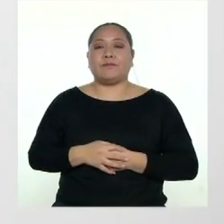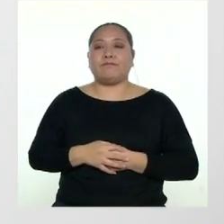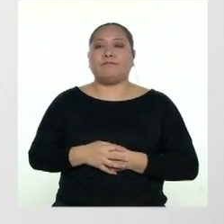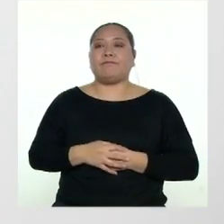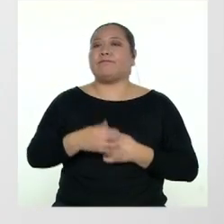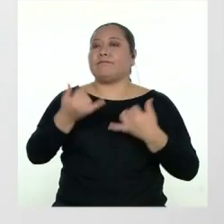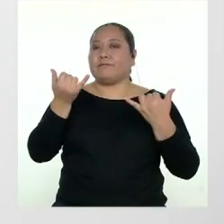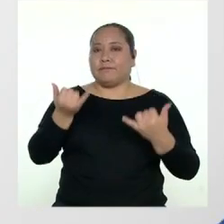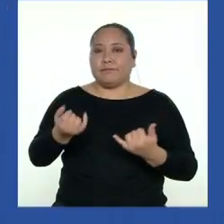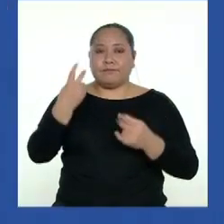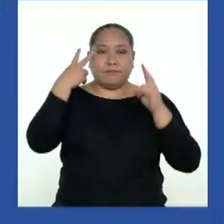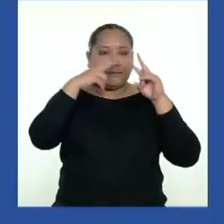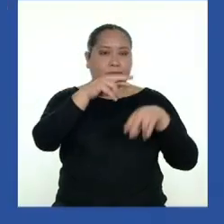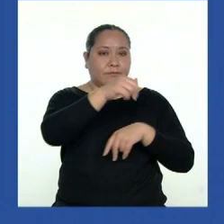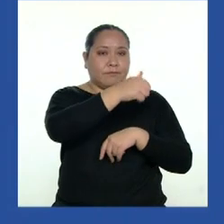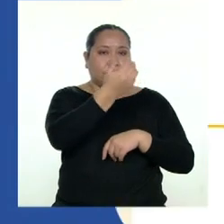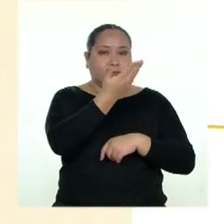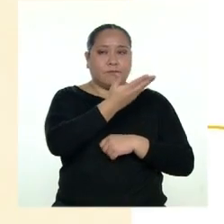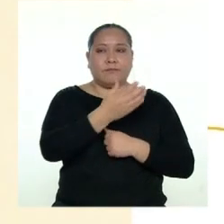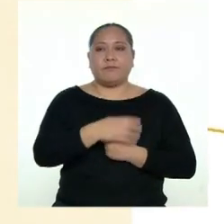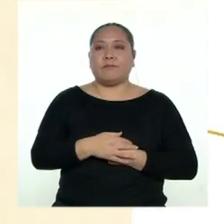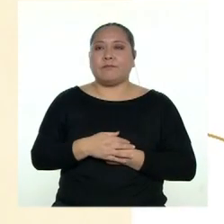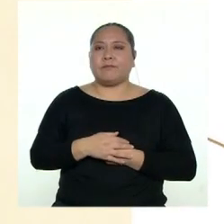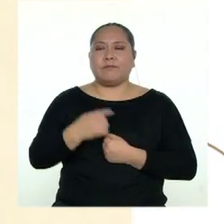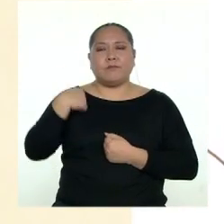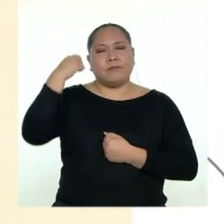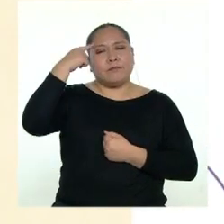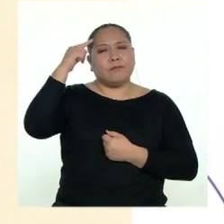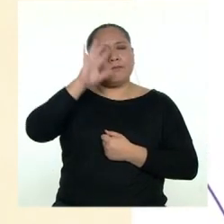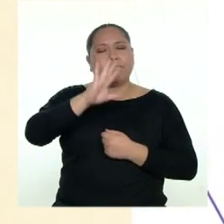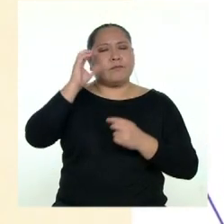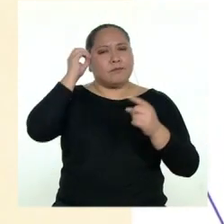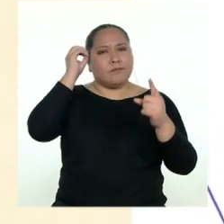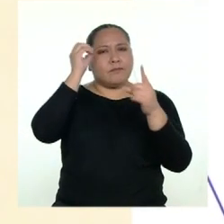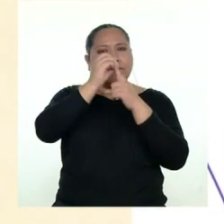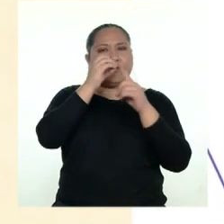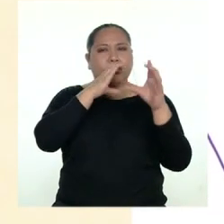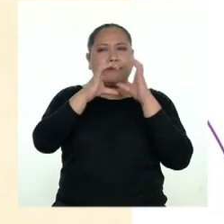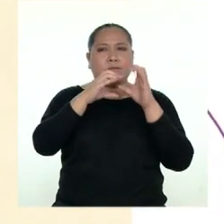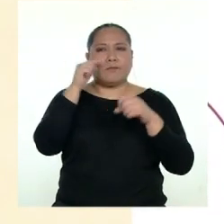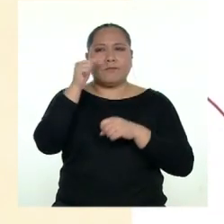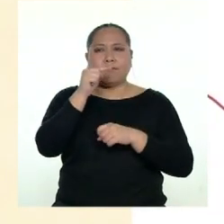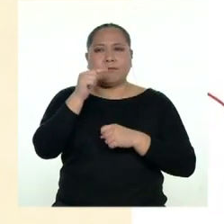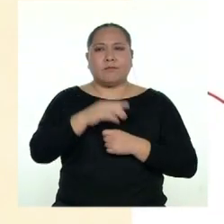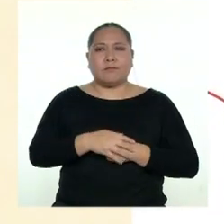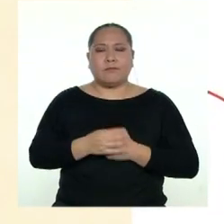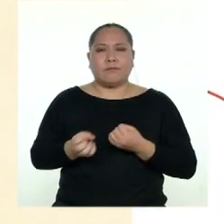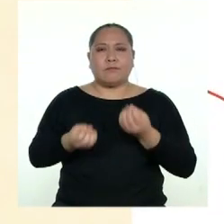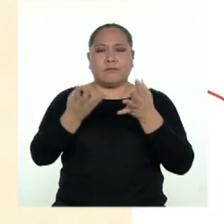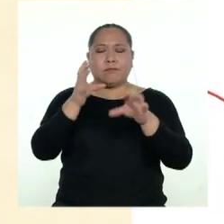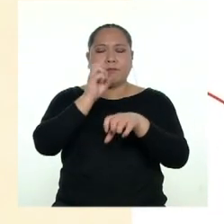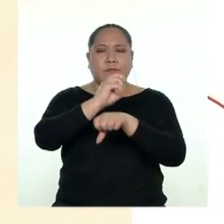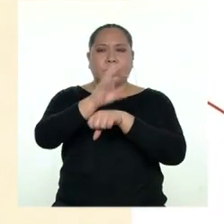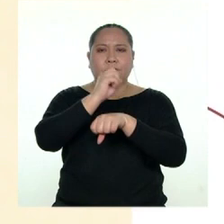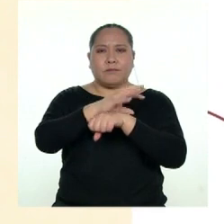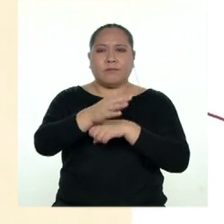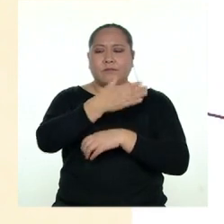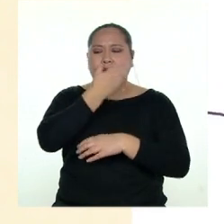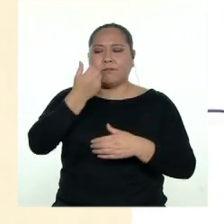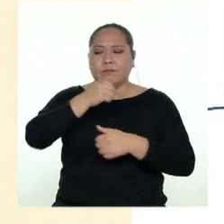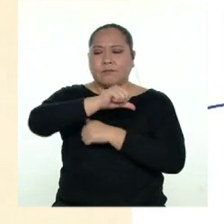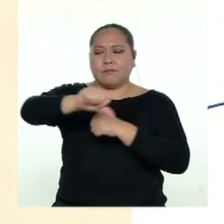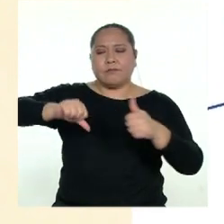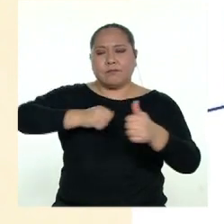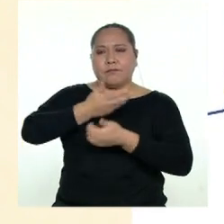Ahora, veamos la siguiente. Creo que el propósito comunicativo de esta otra infografía es brindar recomendaciones para convivir bien